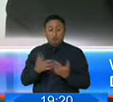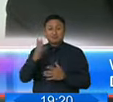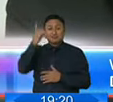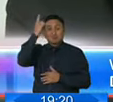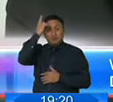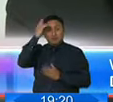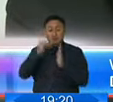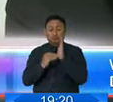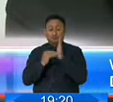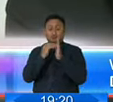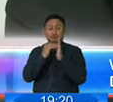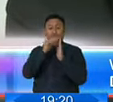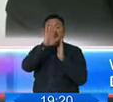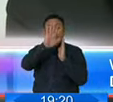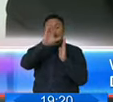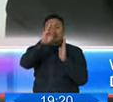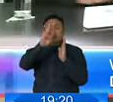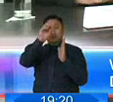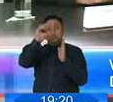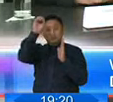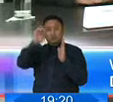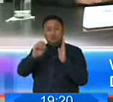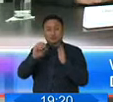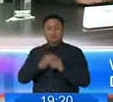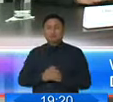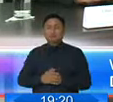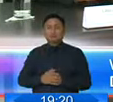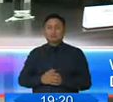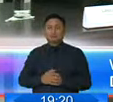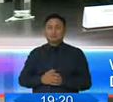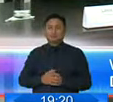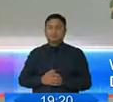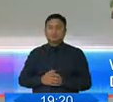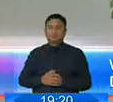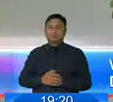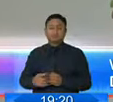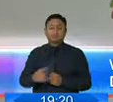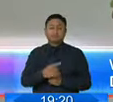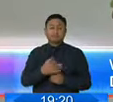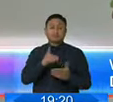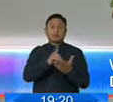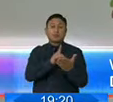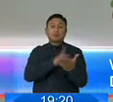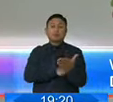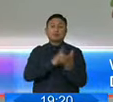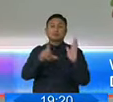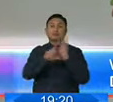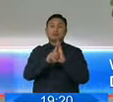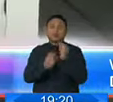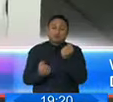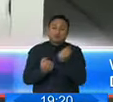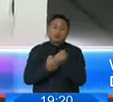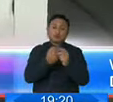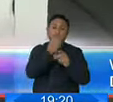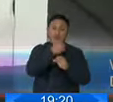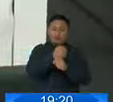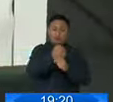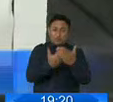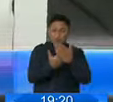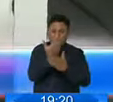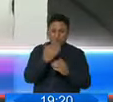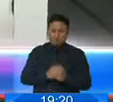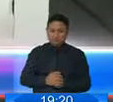nivel de deuda es del 56% del Producto Interno Bruto. Pone su esperanza, entre otras cosas, en el proyecto de ley de fomento productivo.